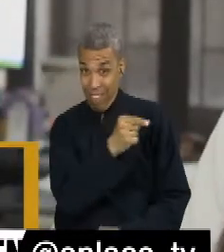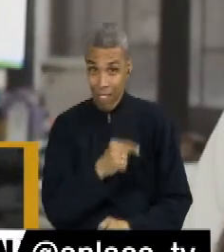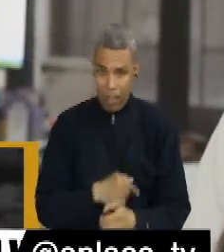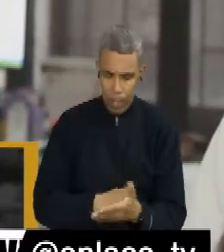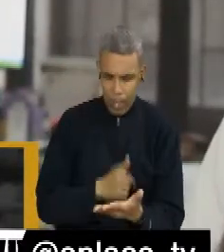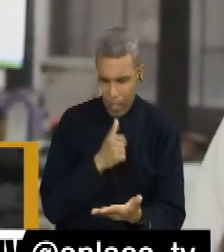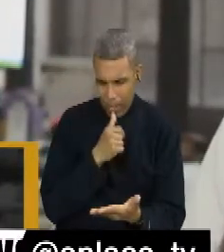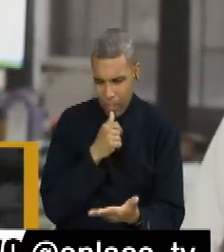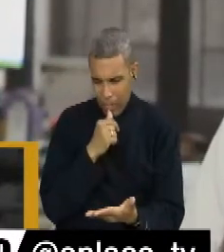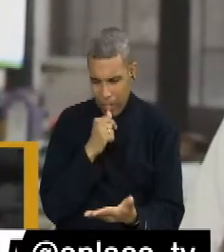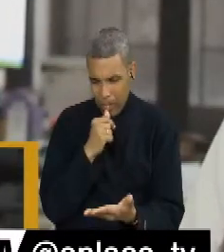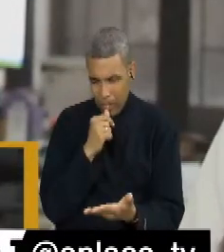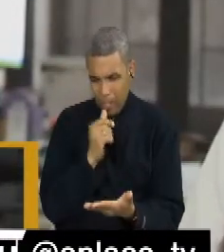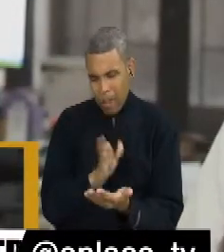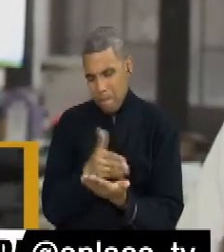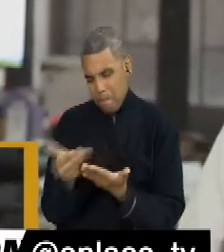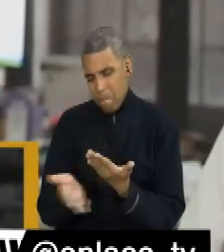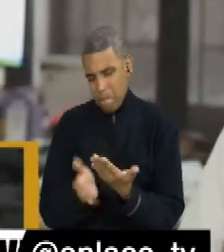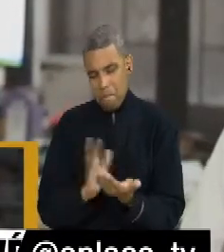4 días de trabajo,